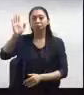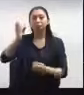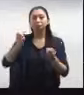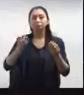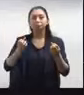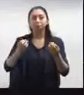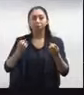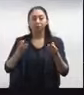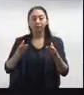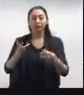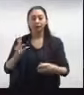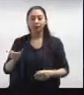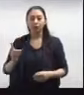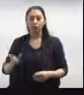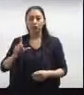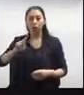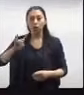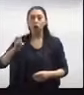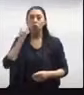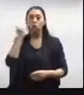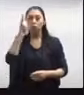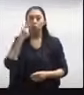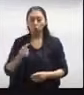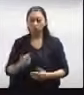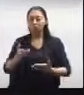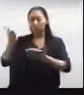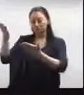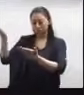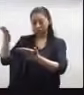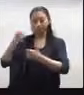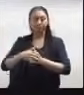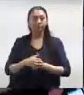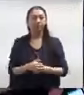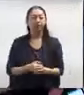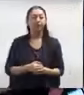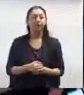el diputado Luis Contreras. Se le concede la palabra.